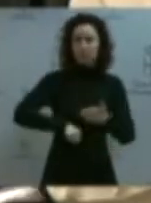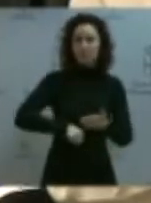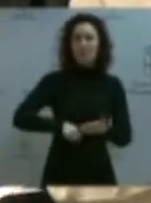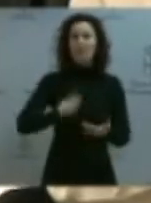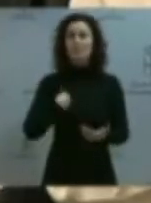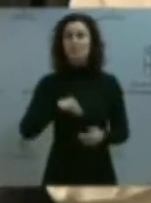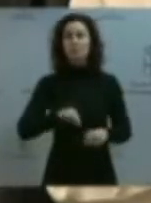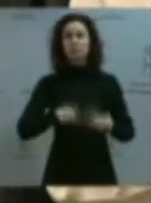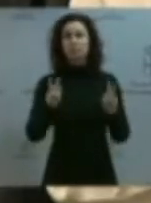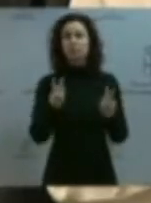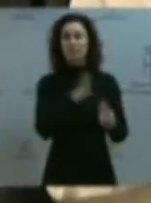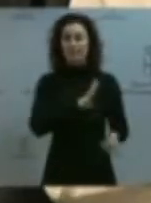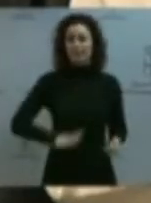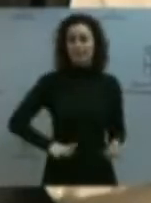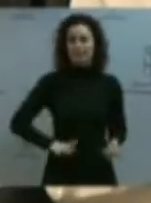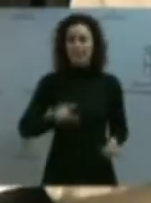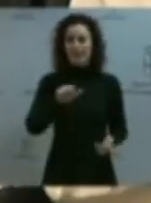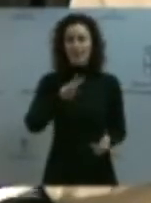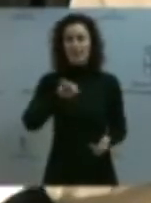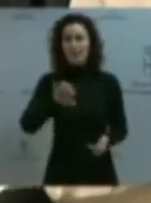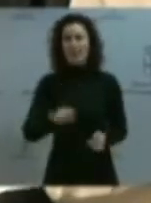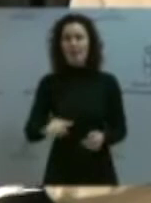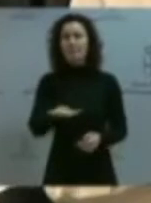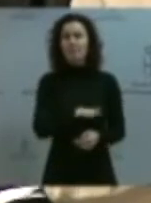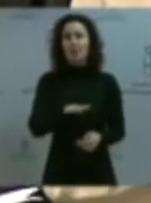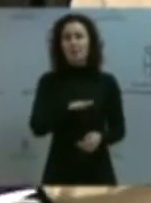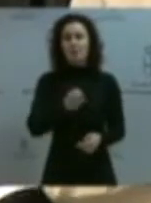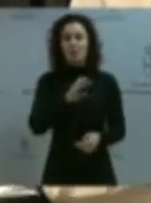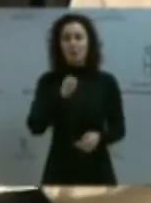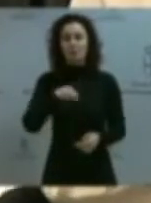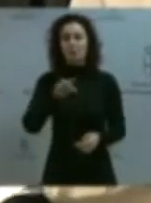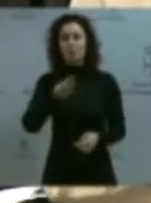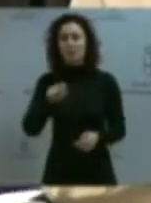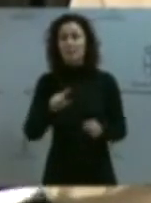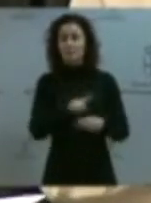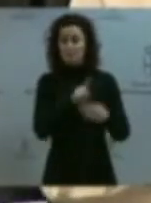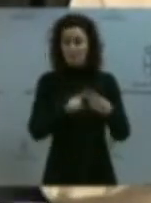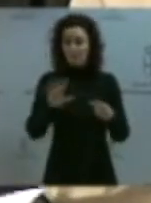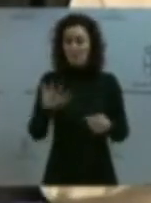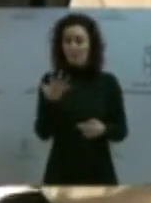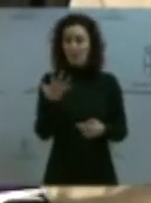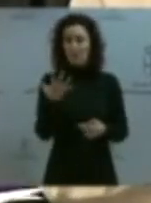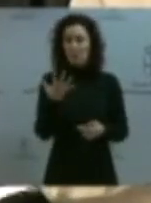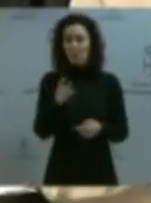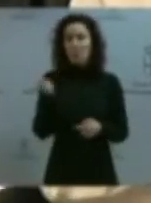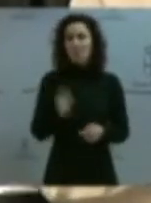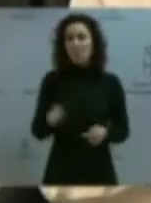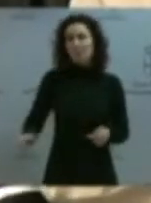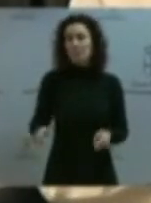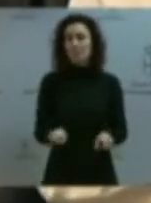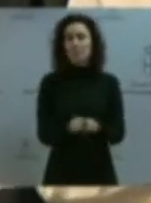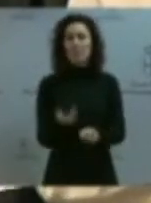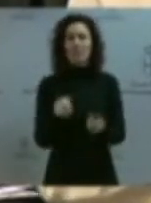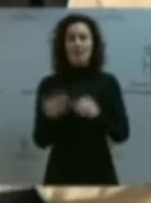en Contrueces y se han autorizado la contratación de 5 profesionales, la misma que en los últimos años, en forma de contrato anual, contando ya el Área